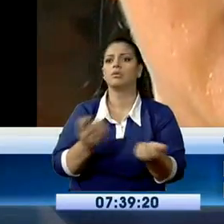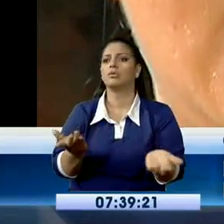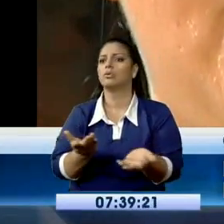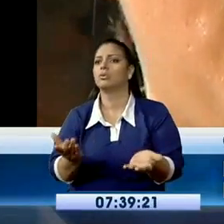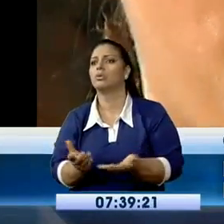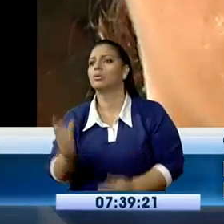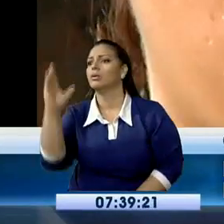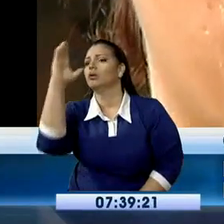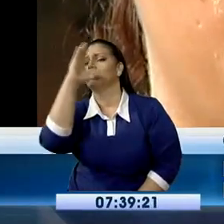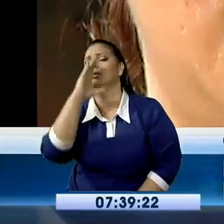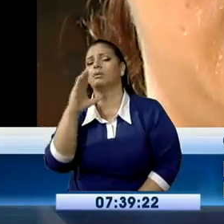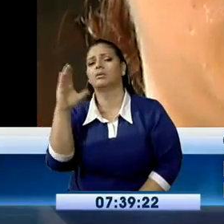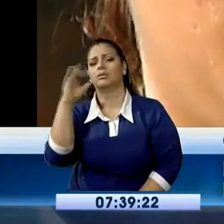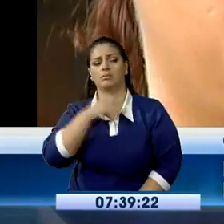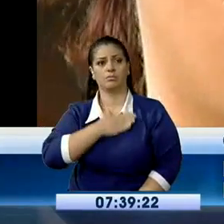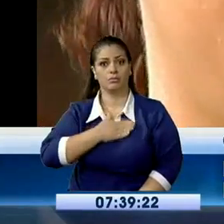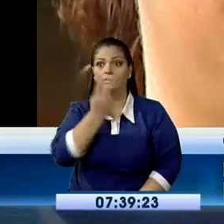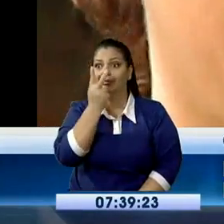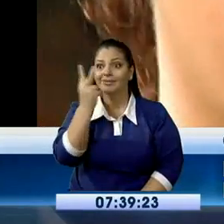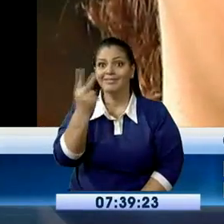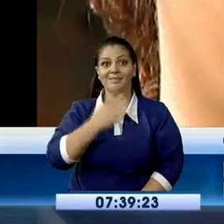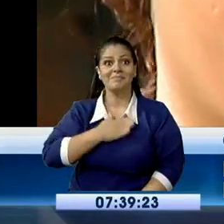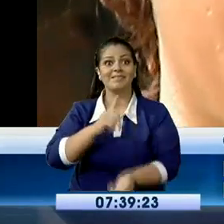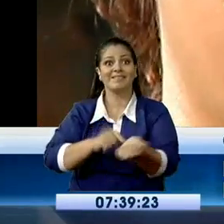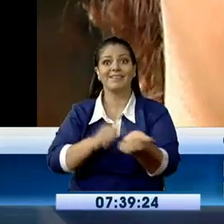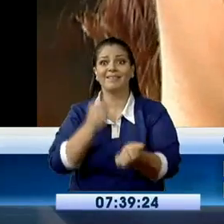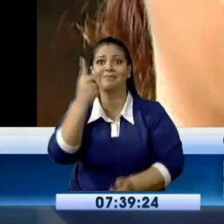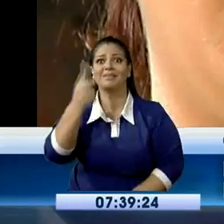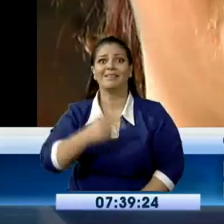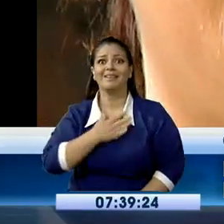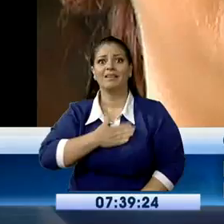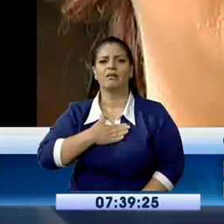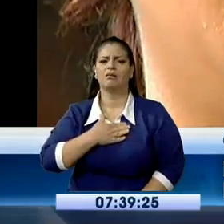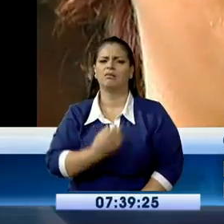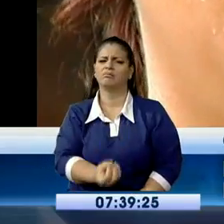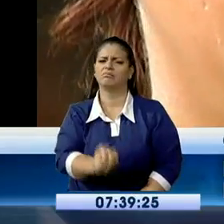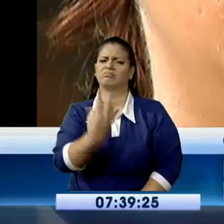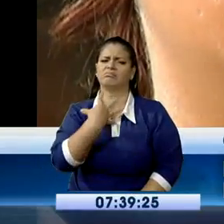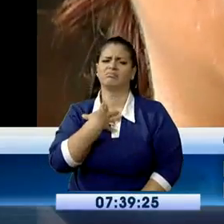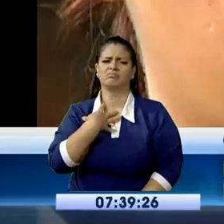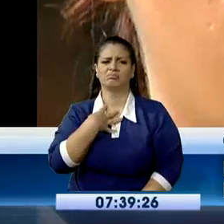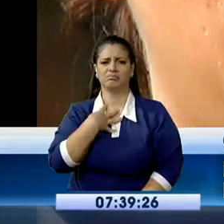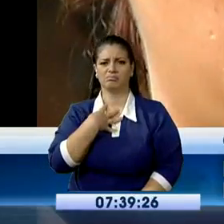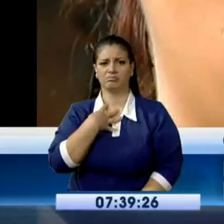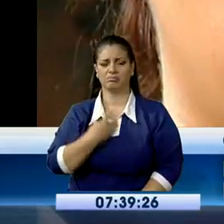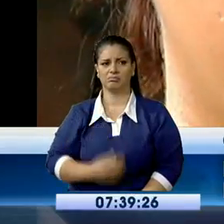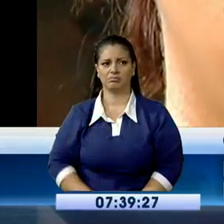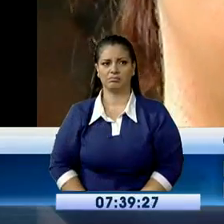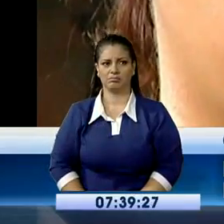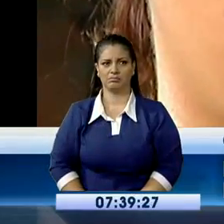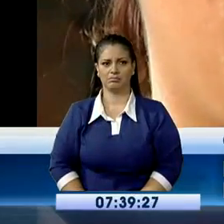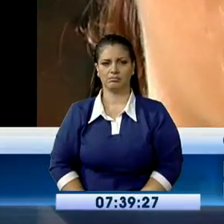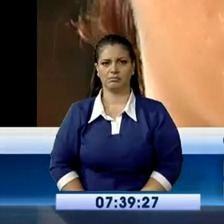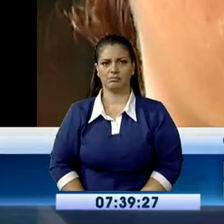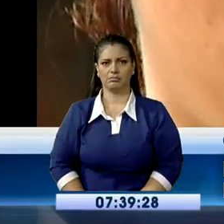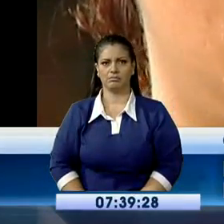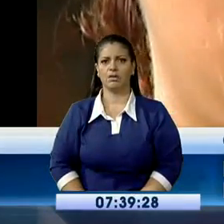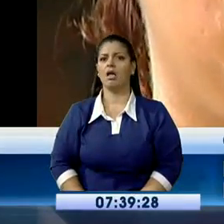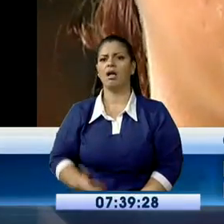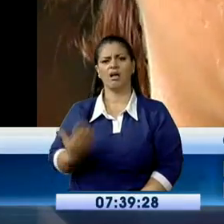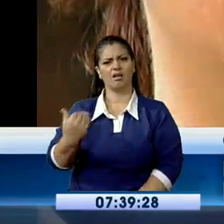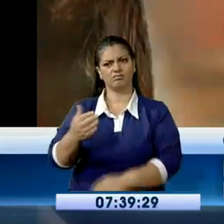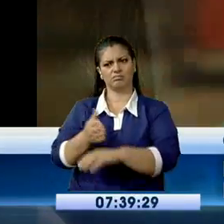él, que por favor nos comunique y que no vaya a ser como el compañero de la escuela también, que se comunicó conmigo solo para darme